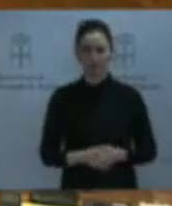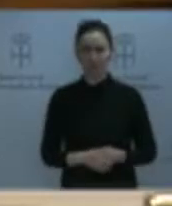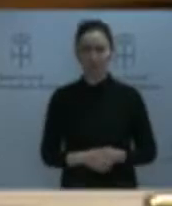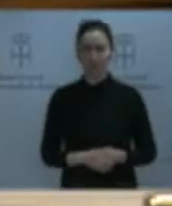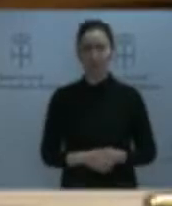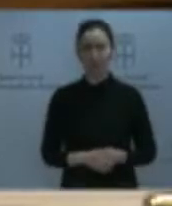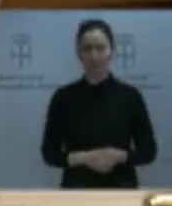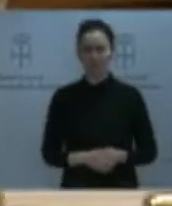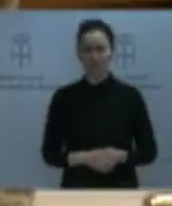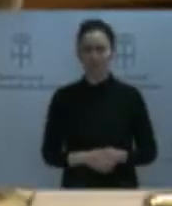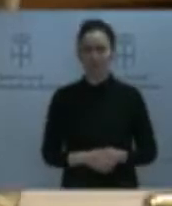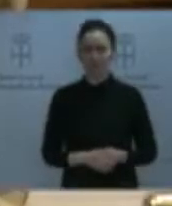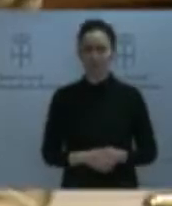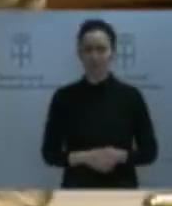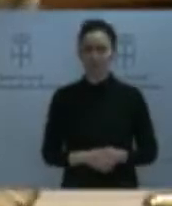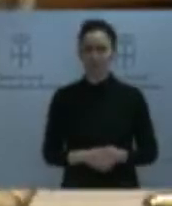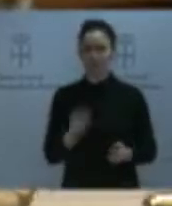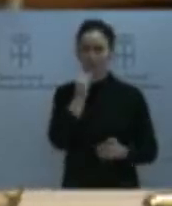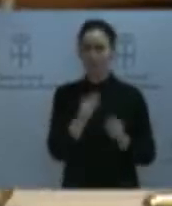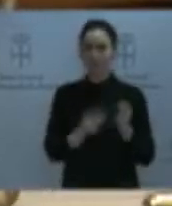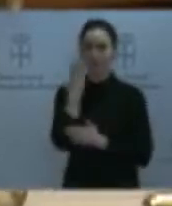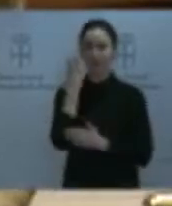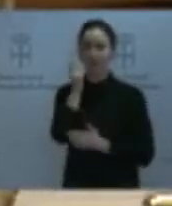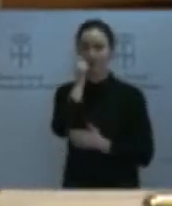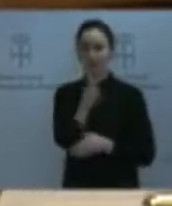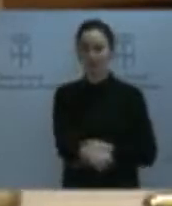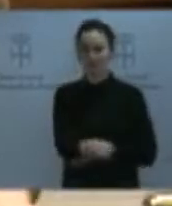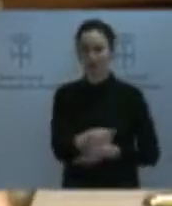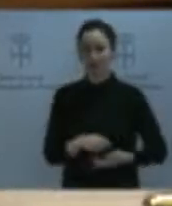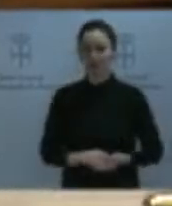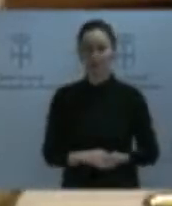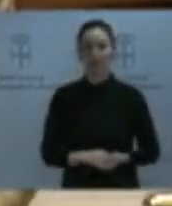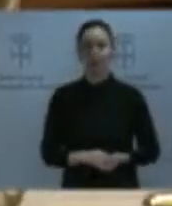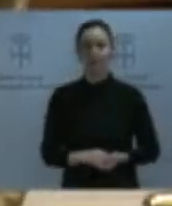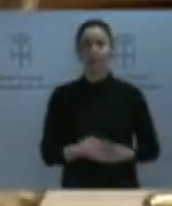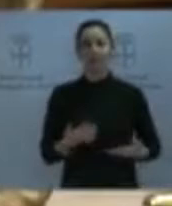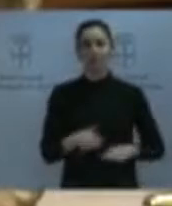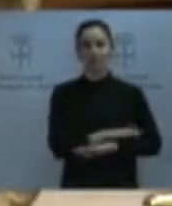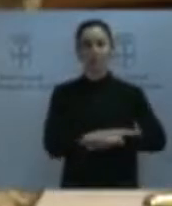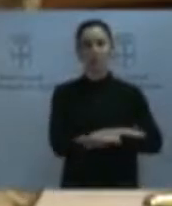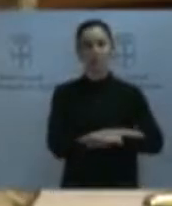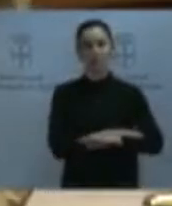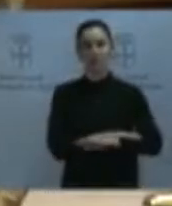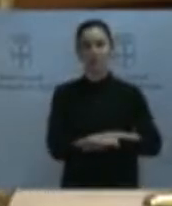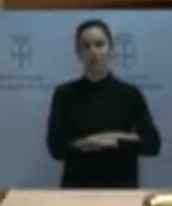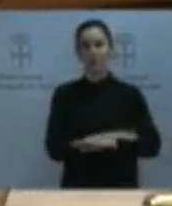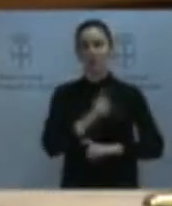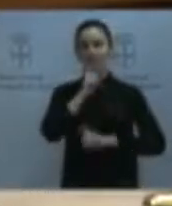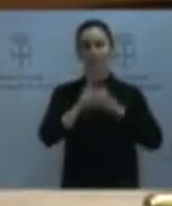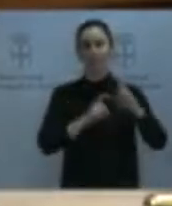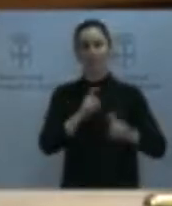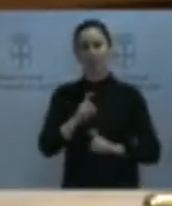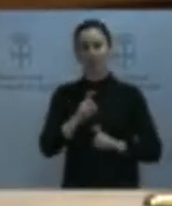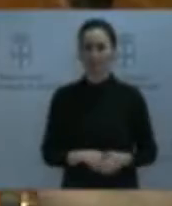Buenos días, señor Fernández. ¿Cuál va a ser la respuesta de su Gobierno a las reivindicaciones que acompañan a la convocatoria de huelga feminista del